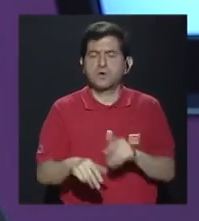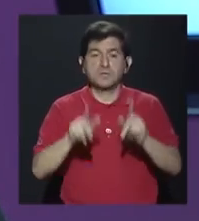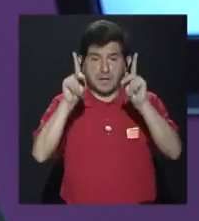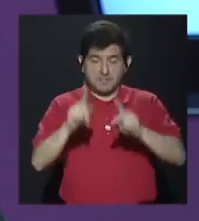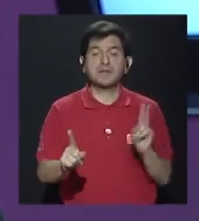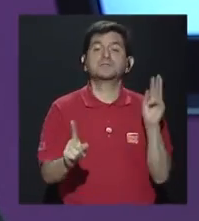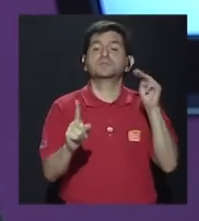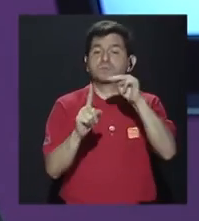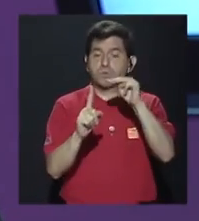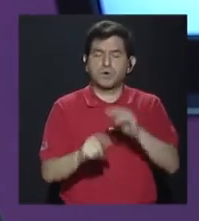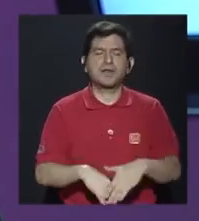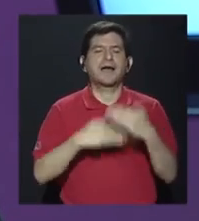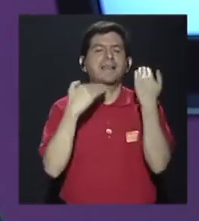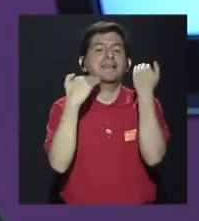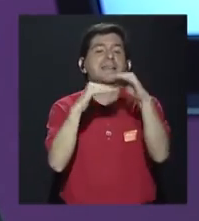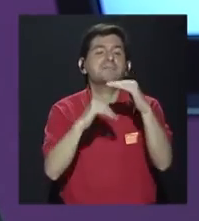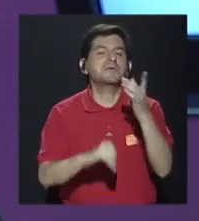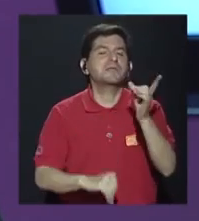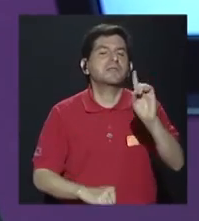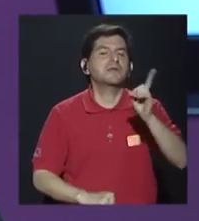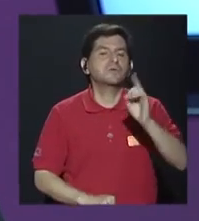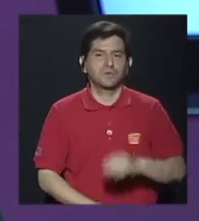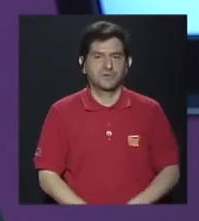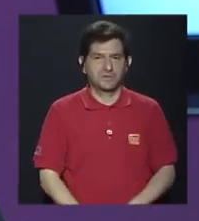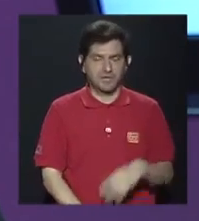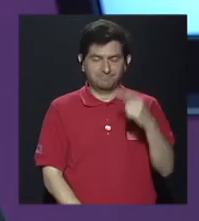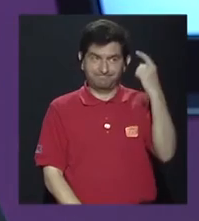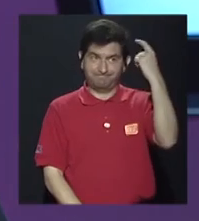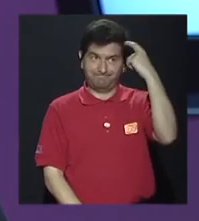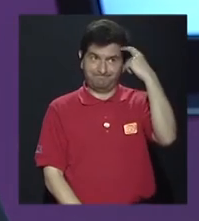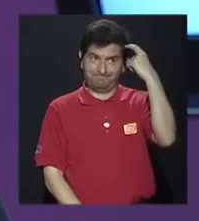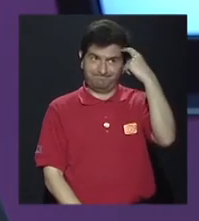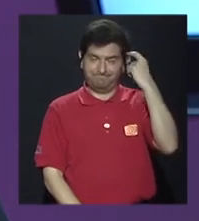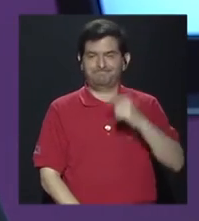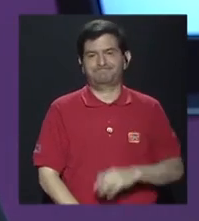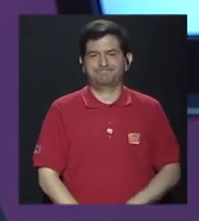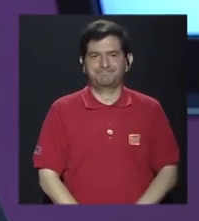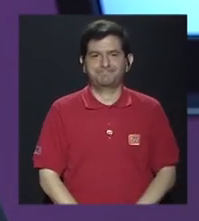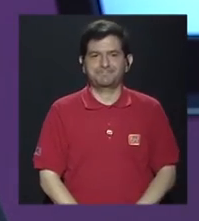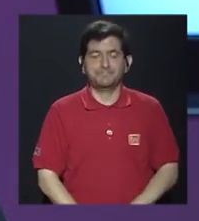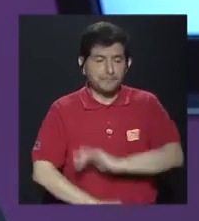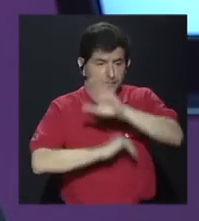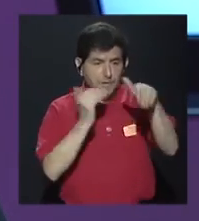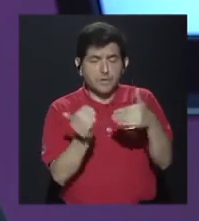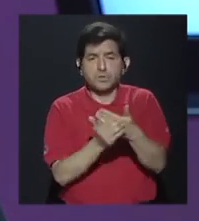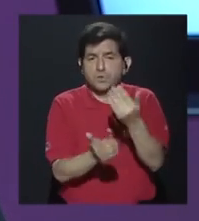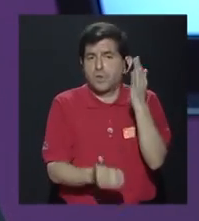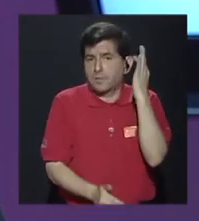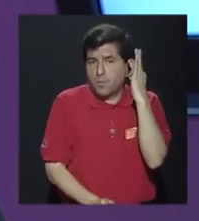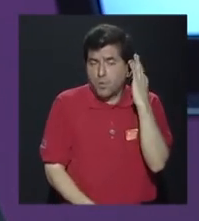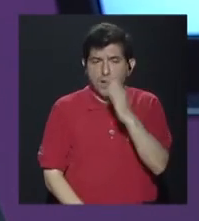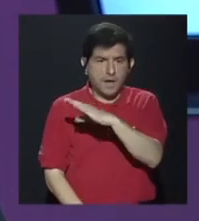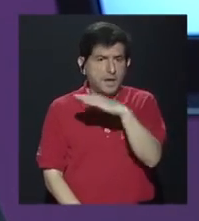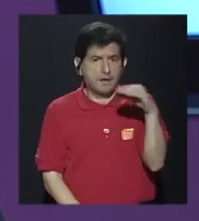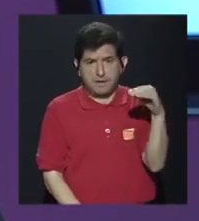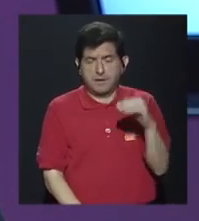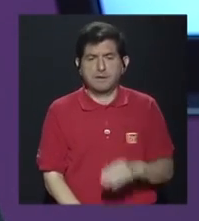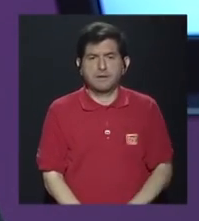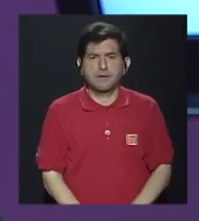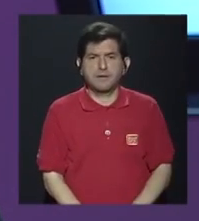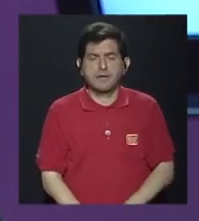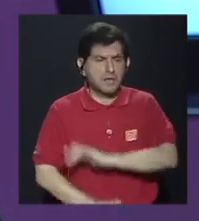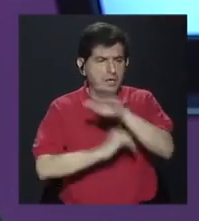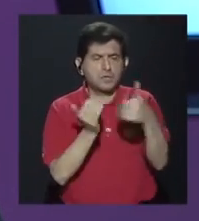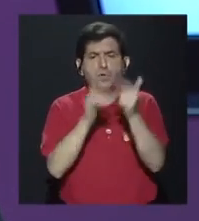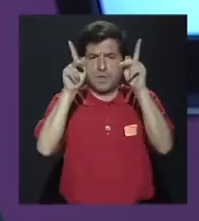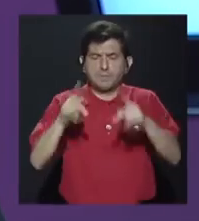proponemos. La limitación, como dije anteriormente, está en nuestra cabeza. Toda mujer y toda